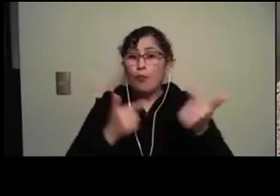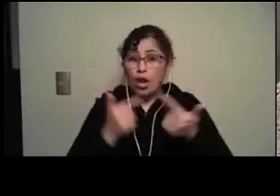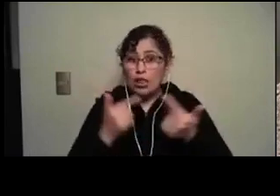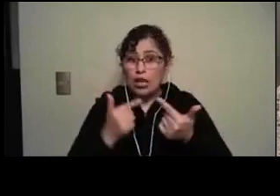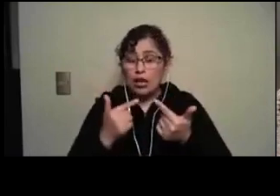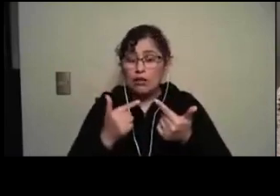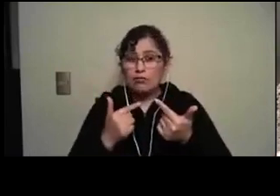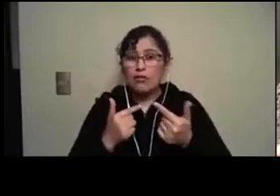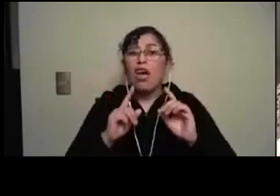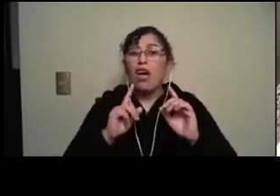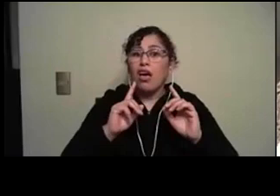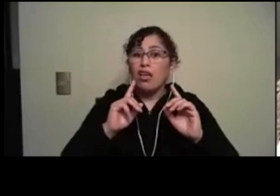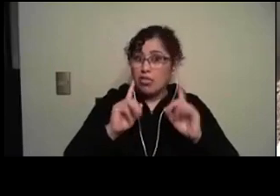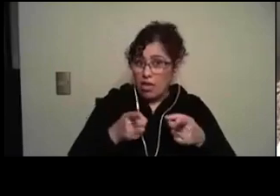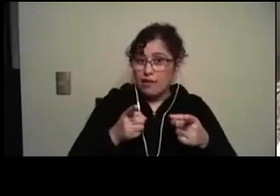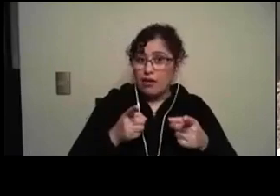estrategias tendientes a poder